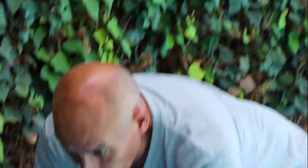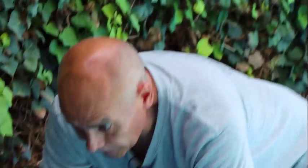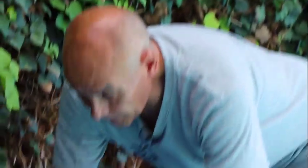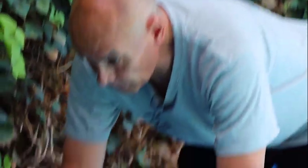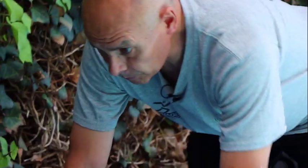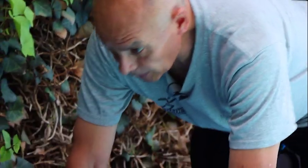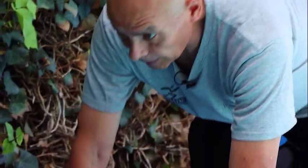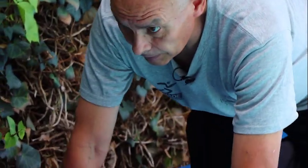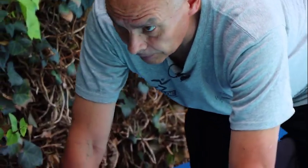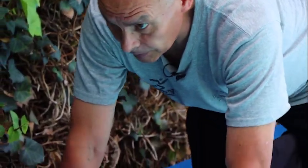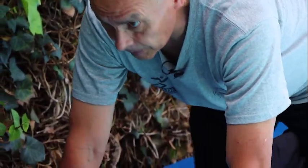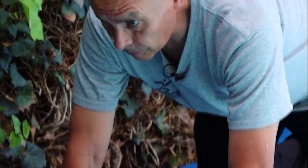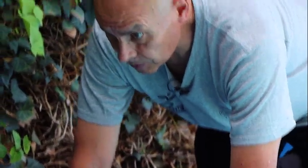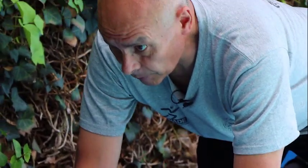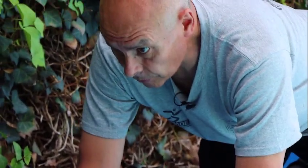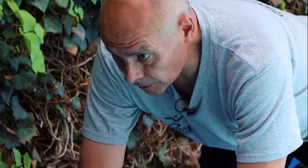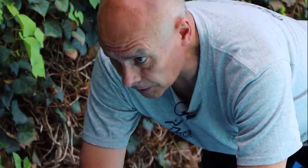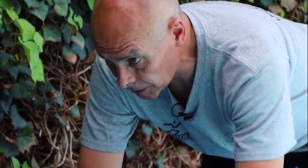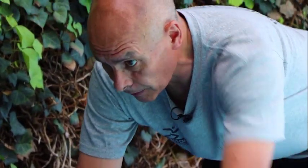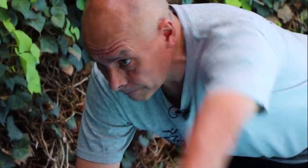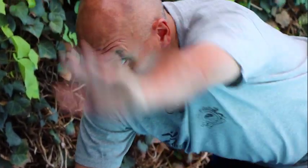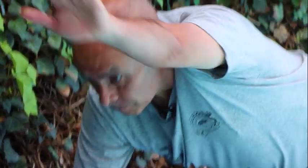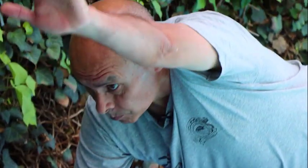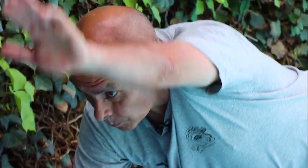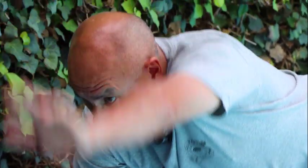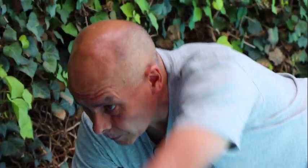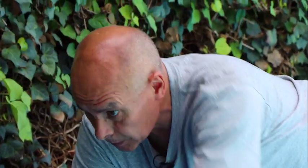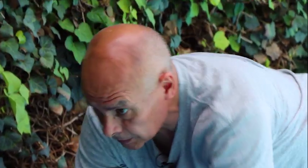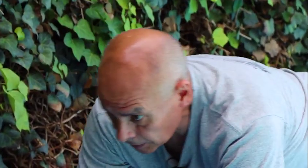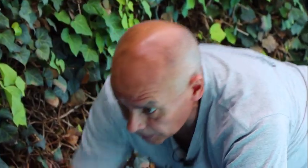Ok, y vamos a levantar nuestra mano derecha.